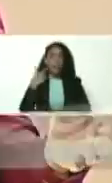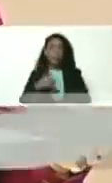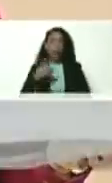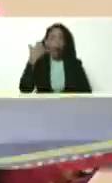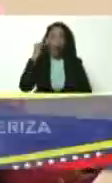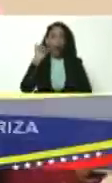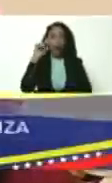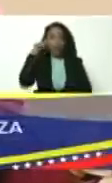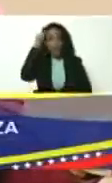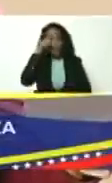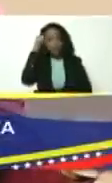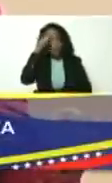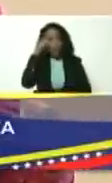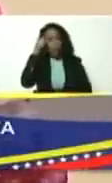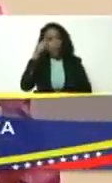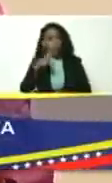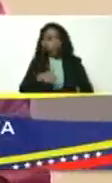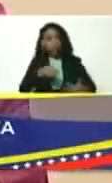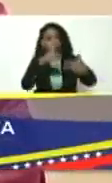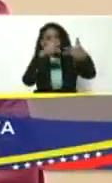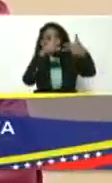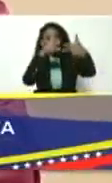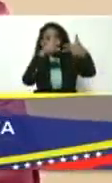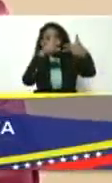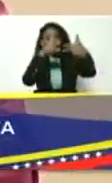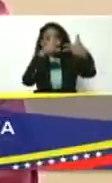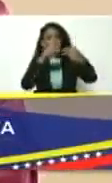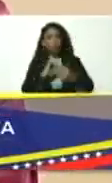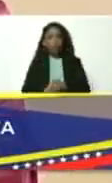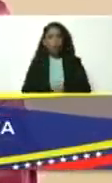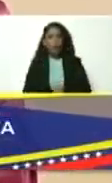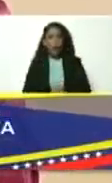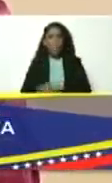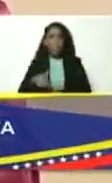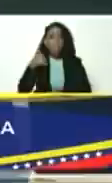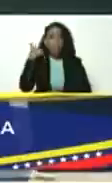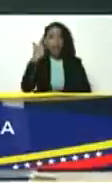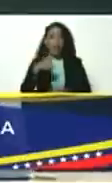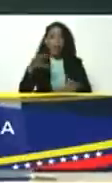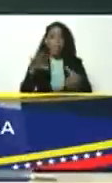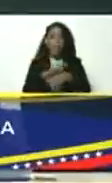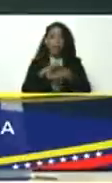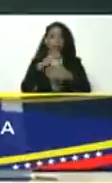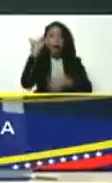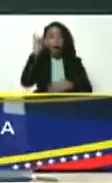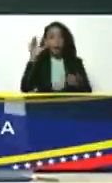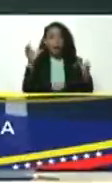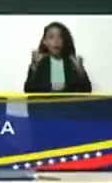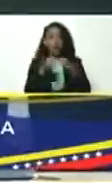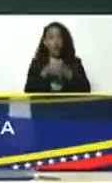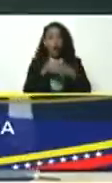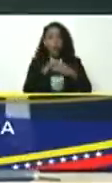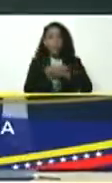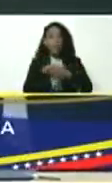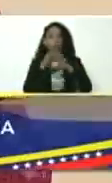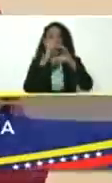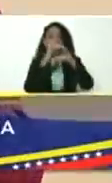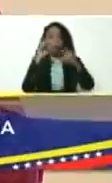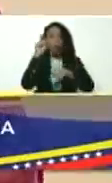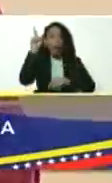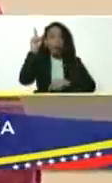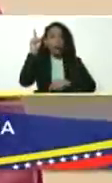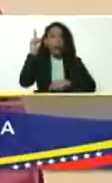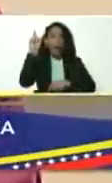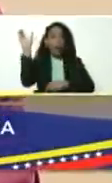videoconferencia verdad mañana martes hay una reunión con el ministro de transporte de colombia que